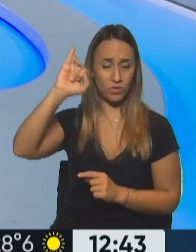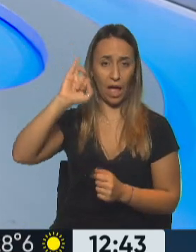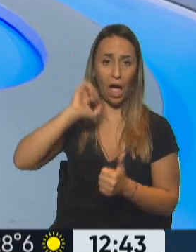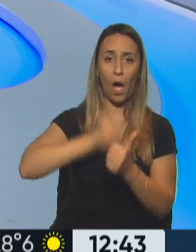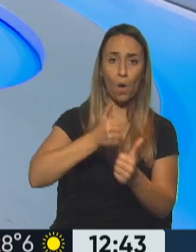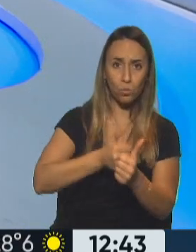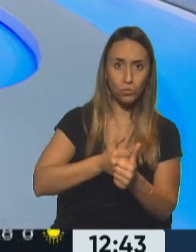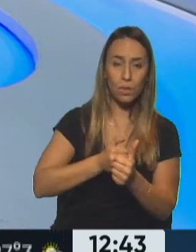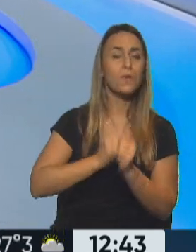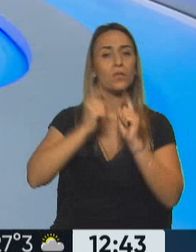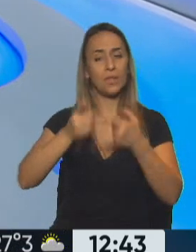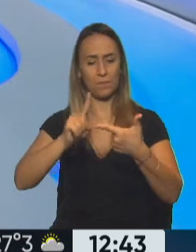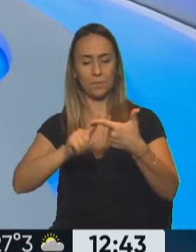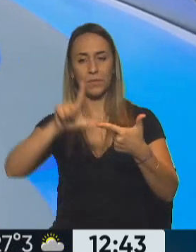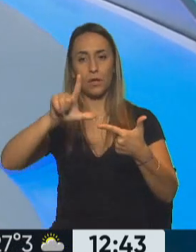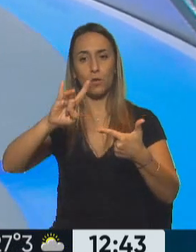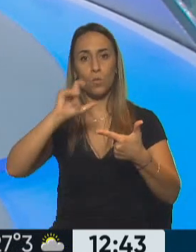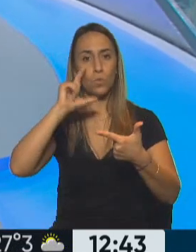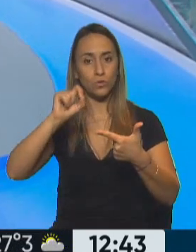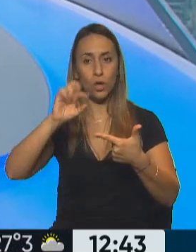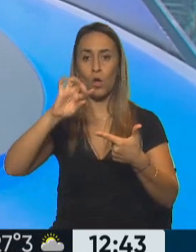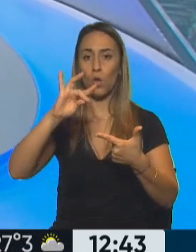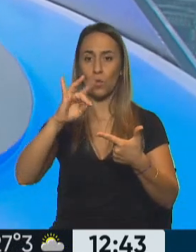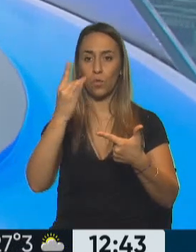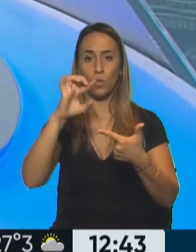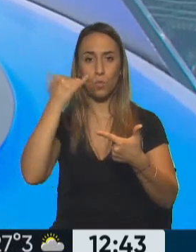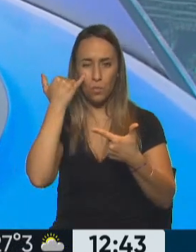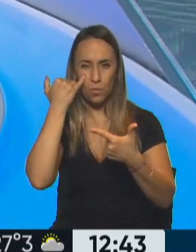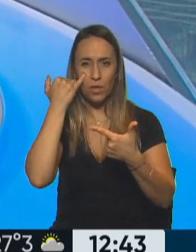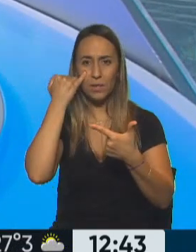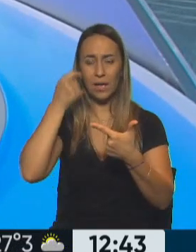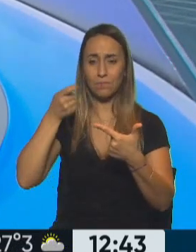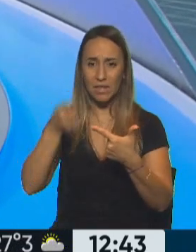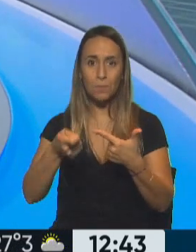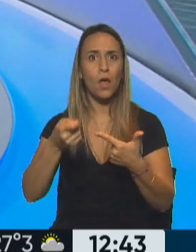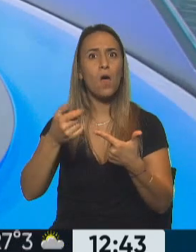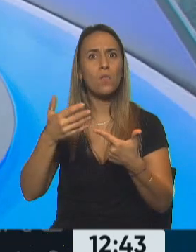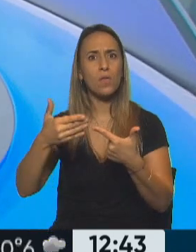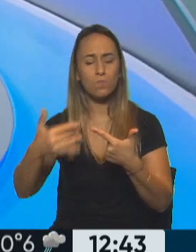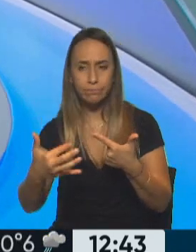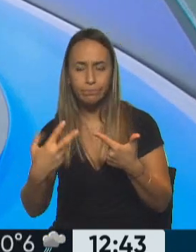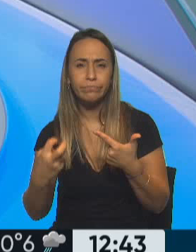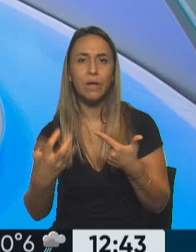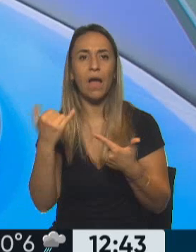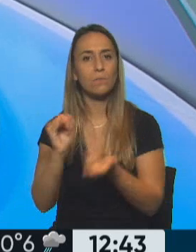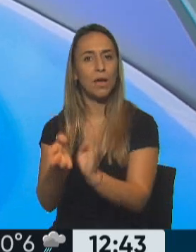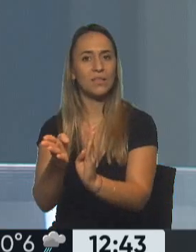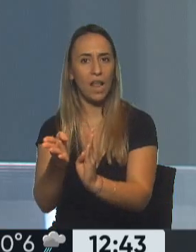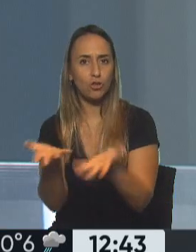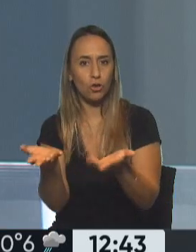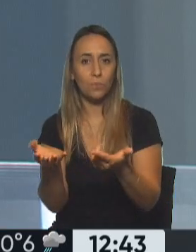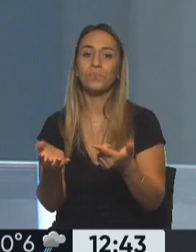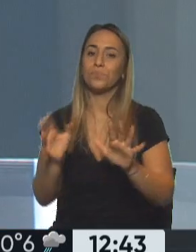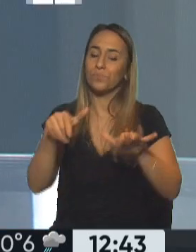fue asesinado, después se descubrió que había maltrato intrafamiliar. Bueno, a ver, estamos frente